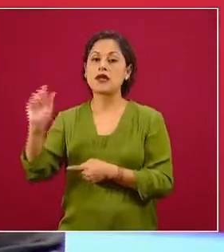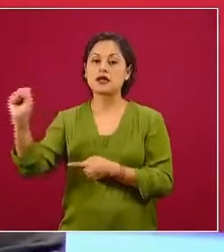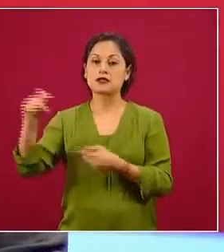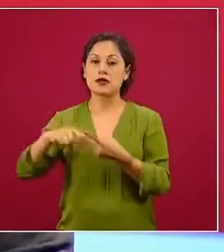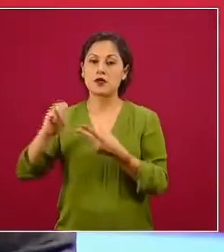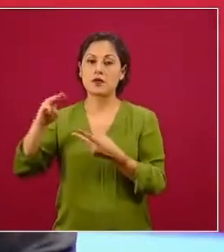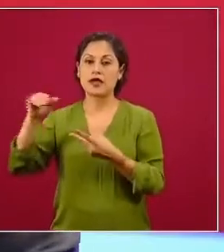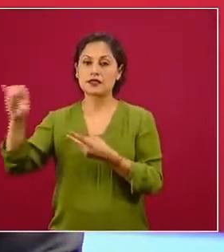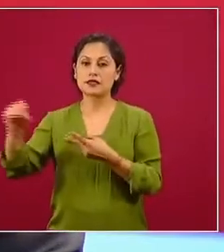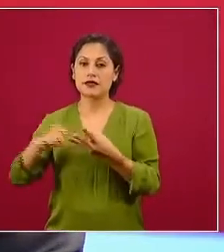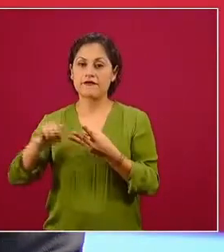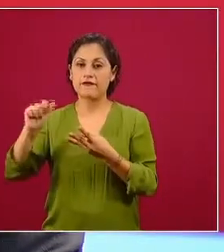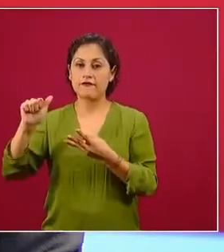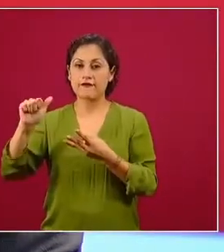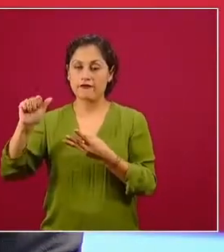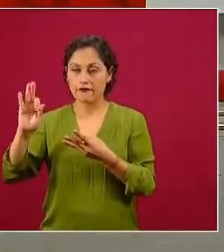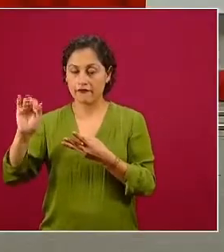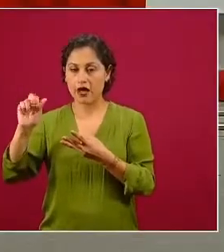y UNICEF.